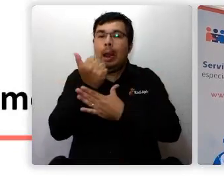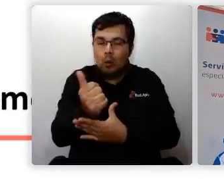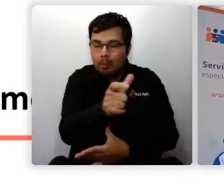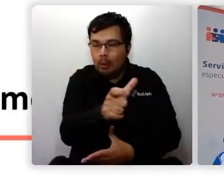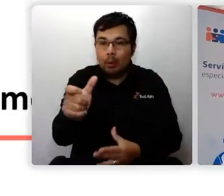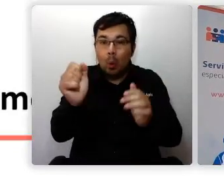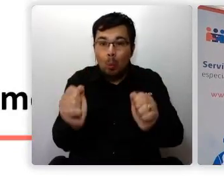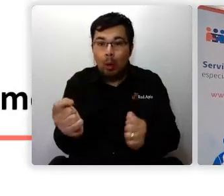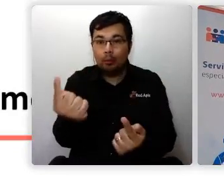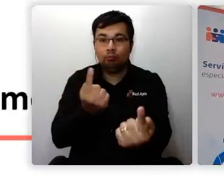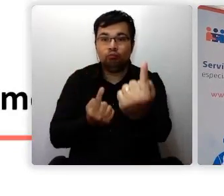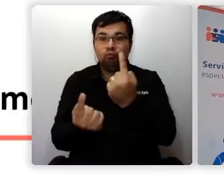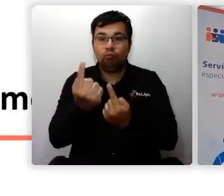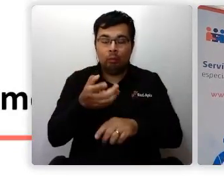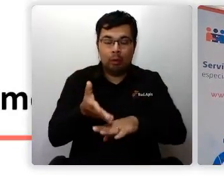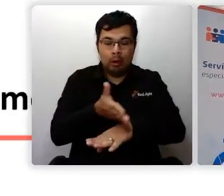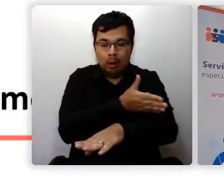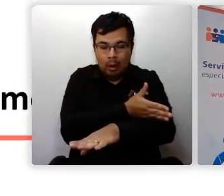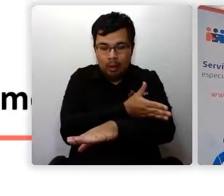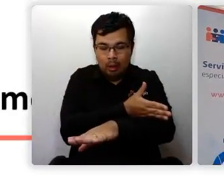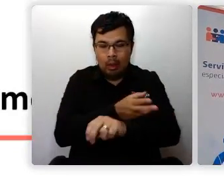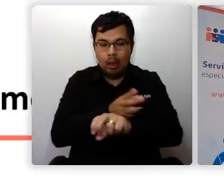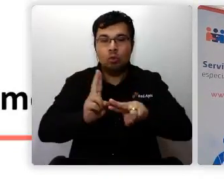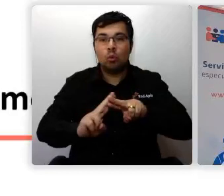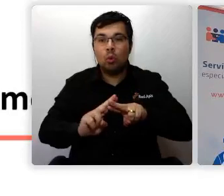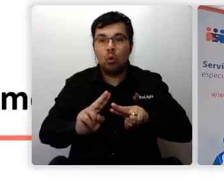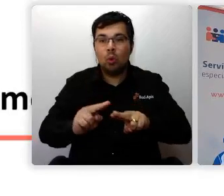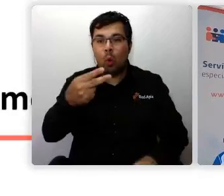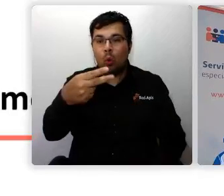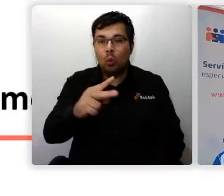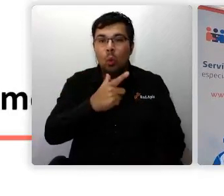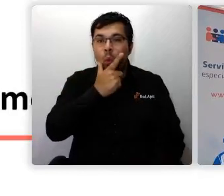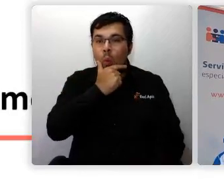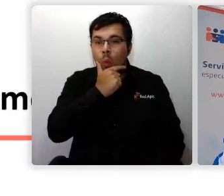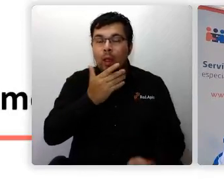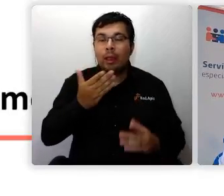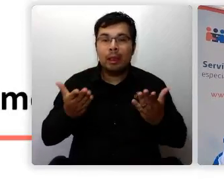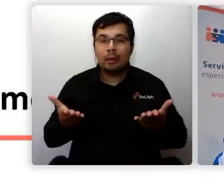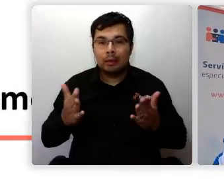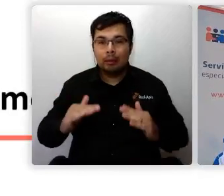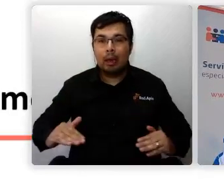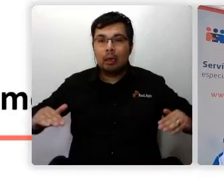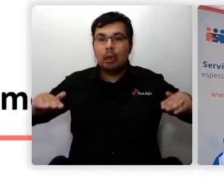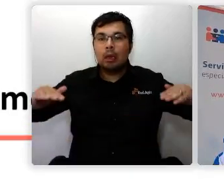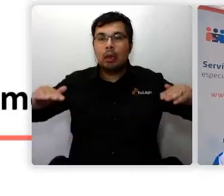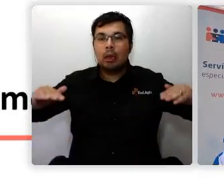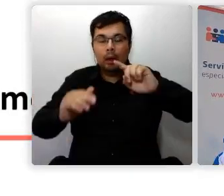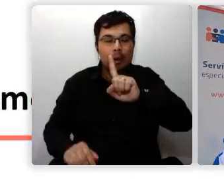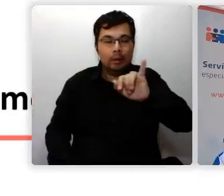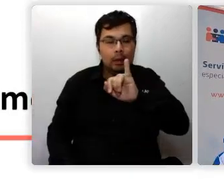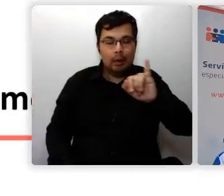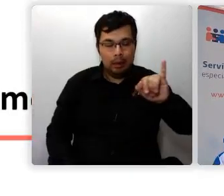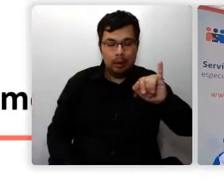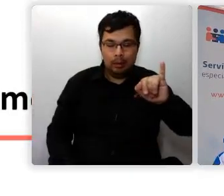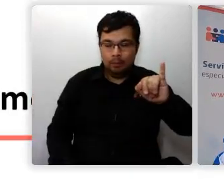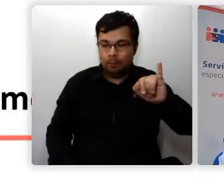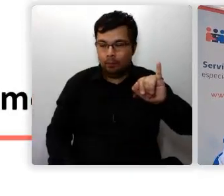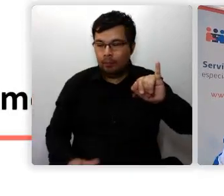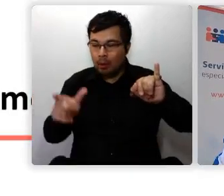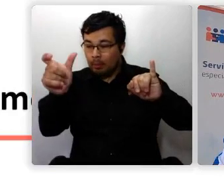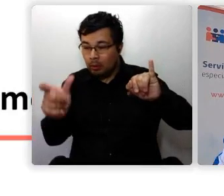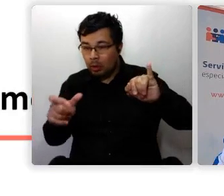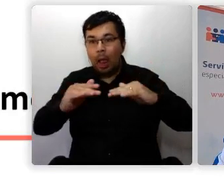y solucionar sus dudas, solucionar sus problemas y así estar de igual a igual frente al impuesto interno. Ese es un poco el